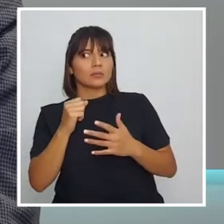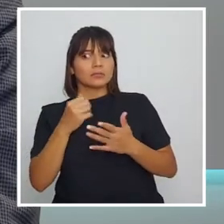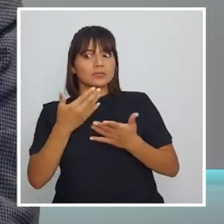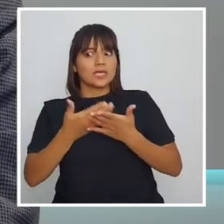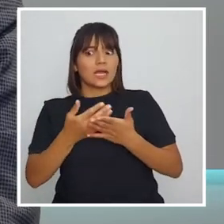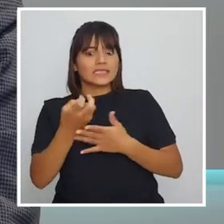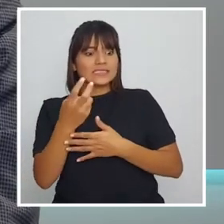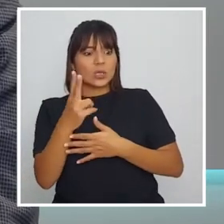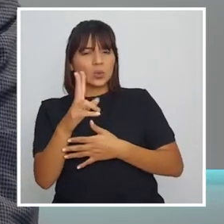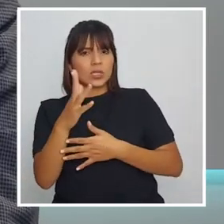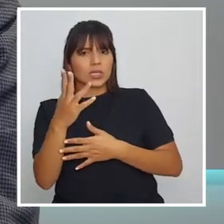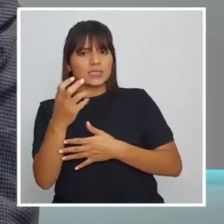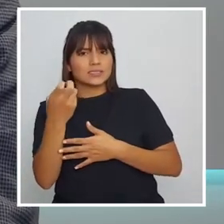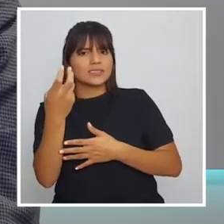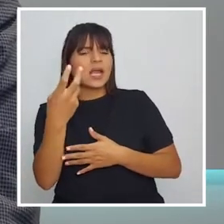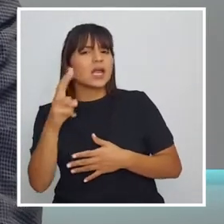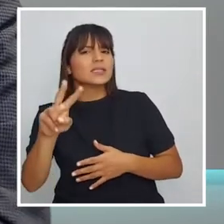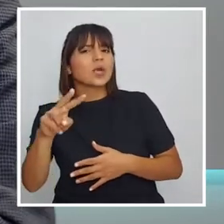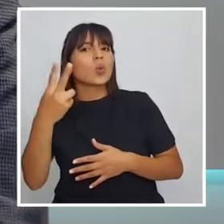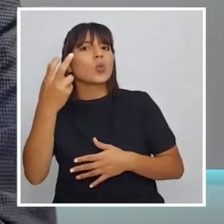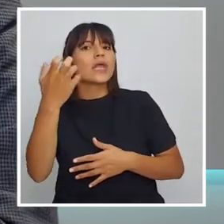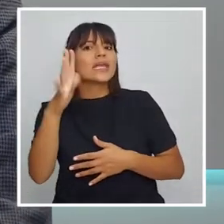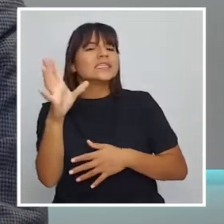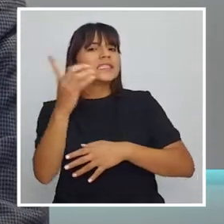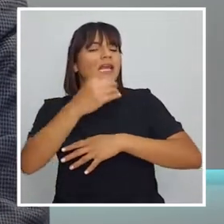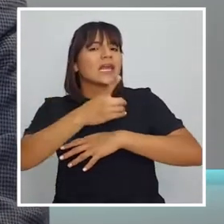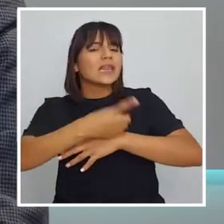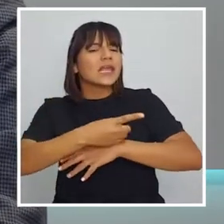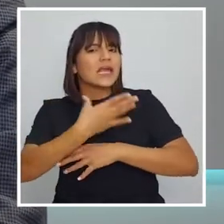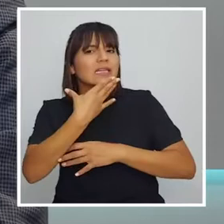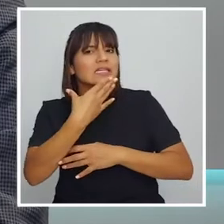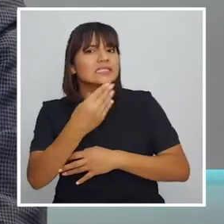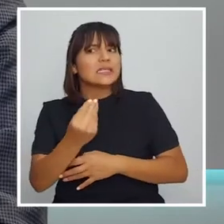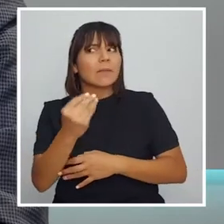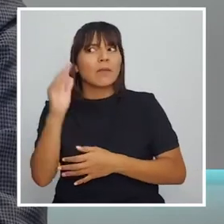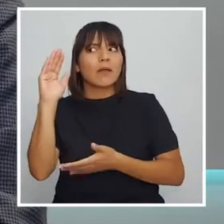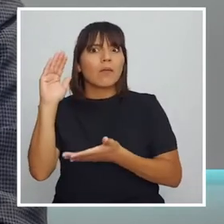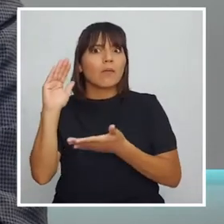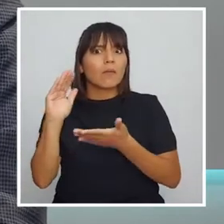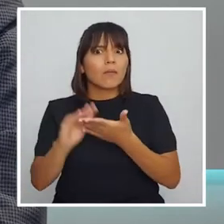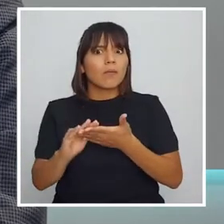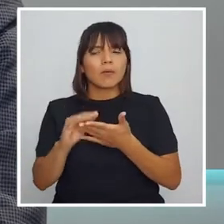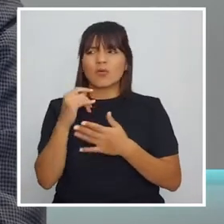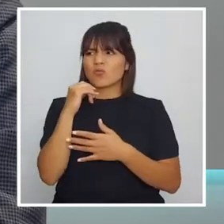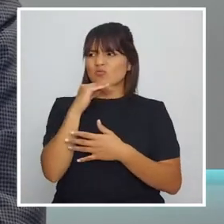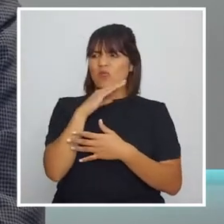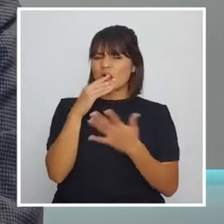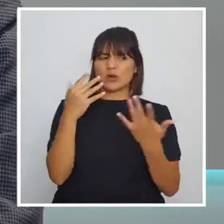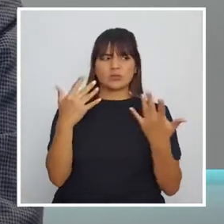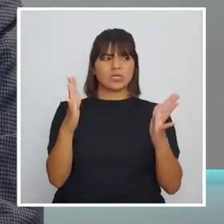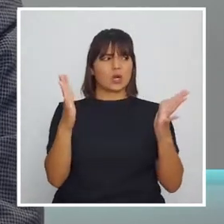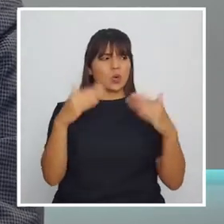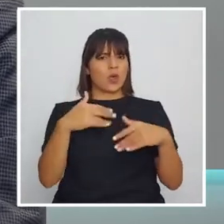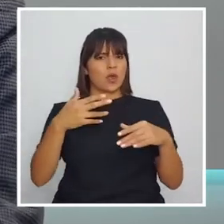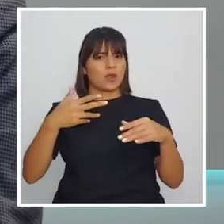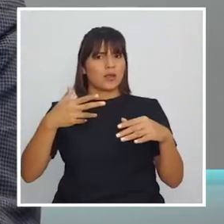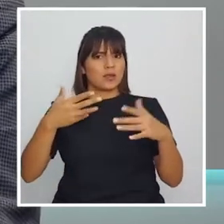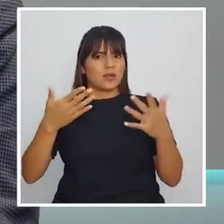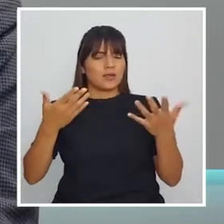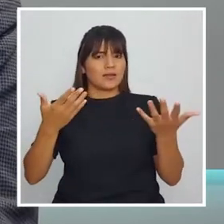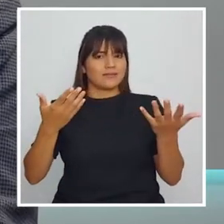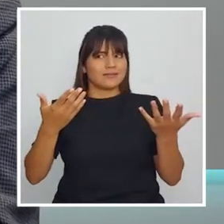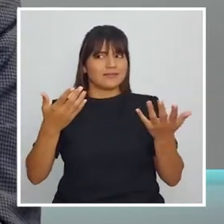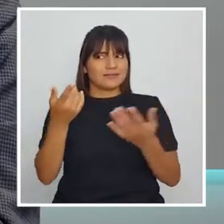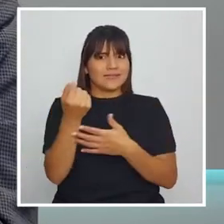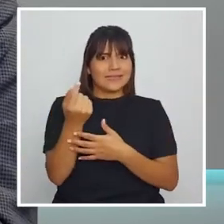y qué raro, como que se consumió el combustible, como que no quedó tanque ya para el resto del viaje. Con el agravante